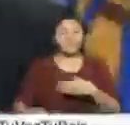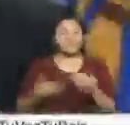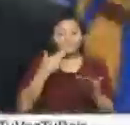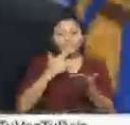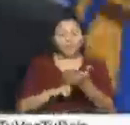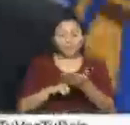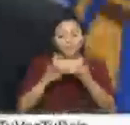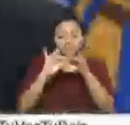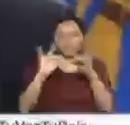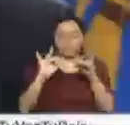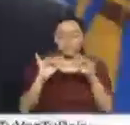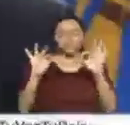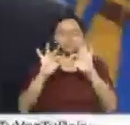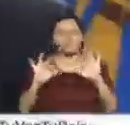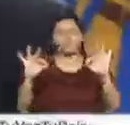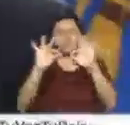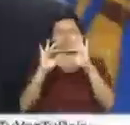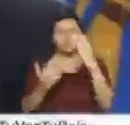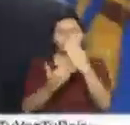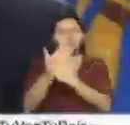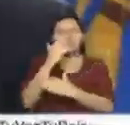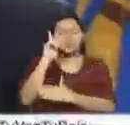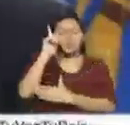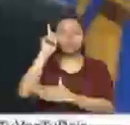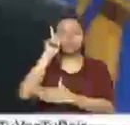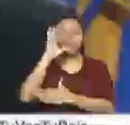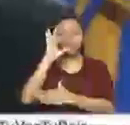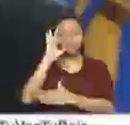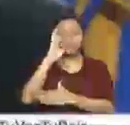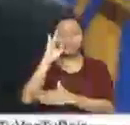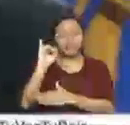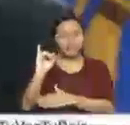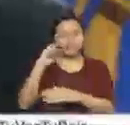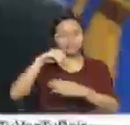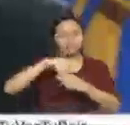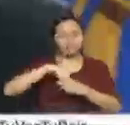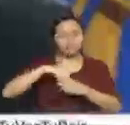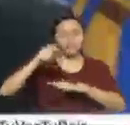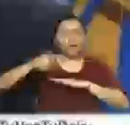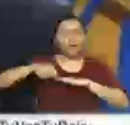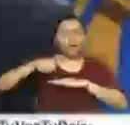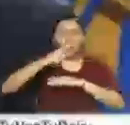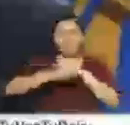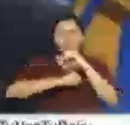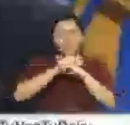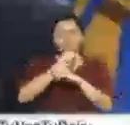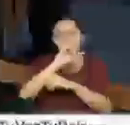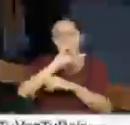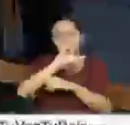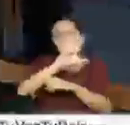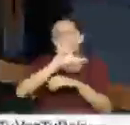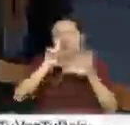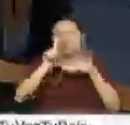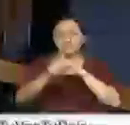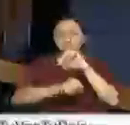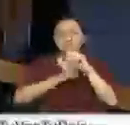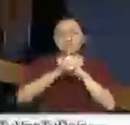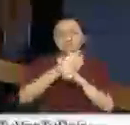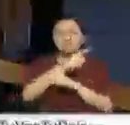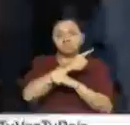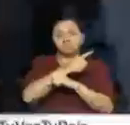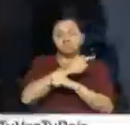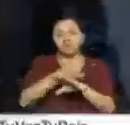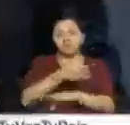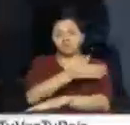que es esencial encontrar un nuevo liderazgo para el FBI. El abogado de 56 años fue nombrado director del Buró de Inteligencia